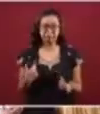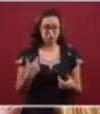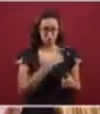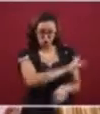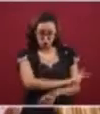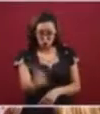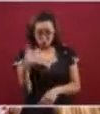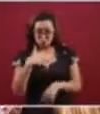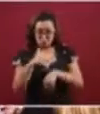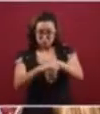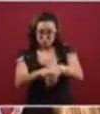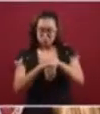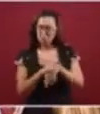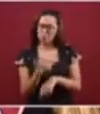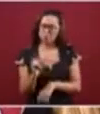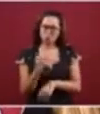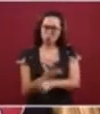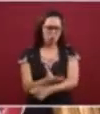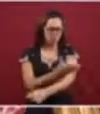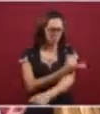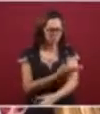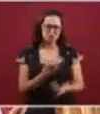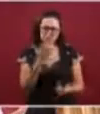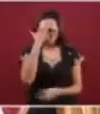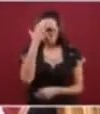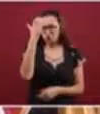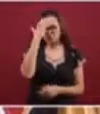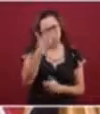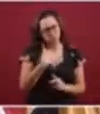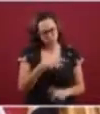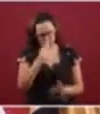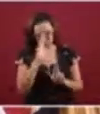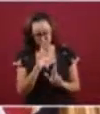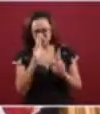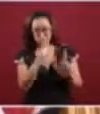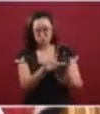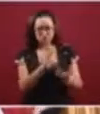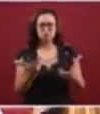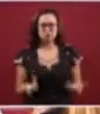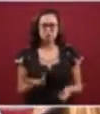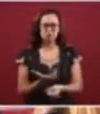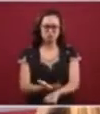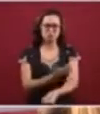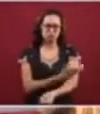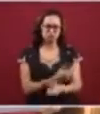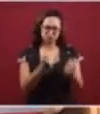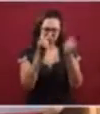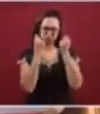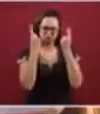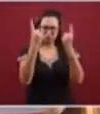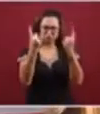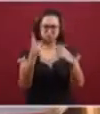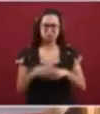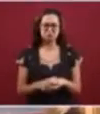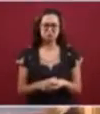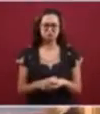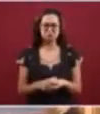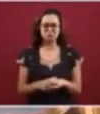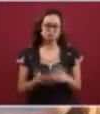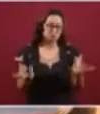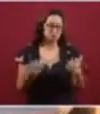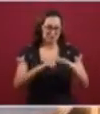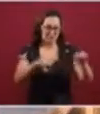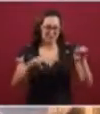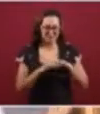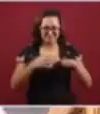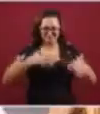son mis amigos, son mis colegas, compañeros que yo respeto y compañeros que admiro, y por supuesto tengo que hacer mi